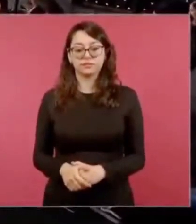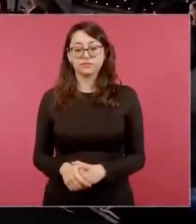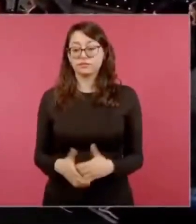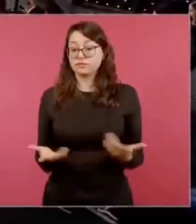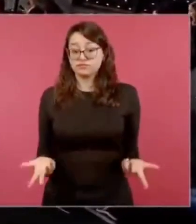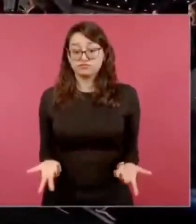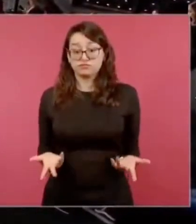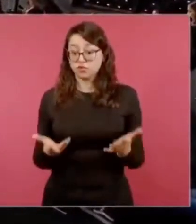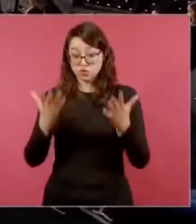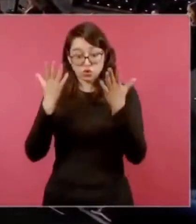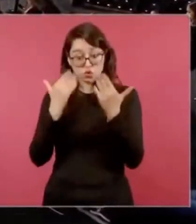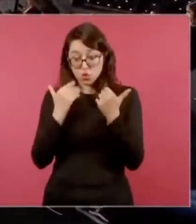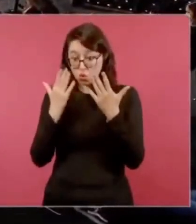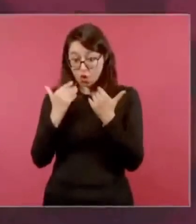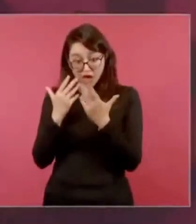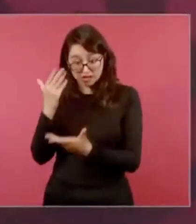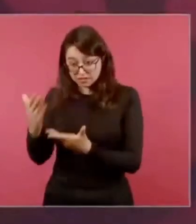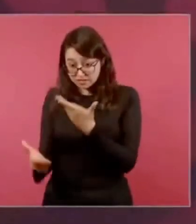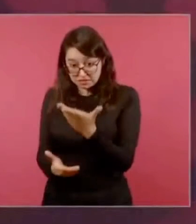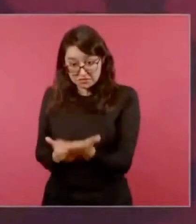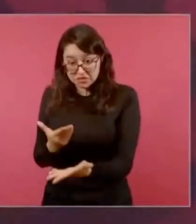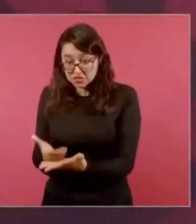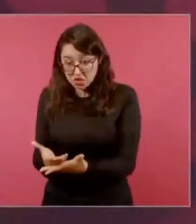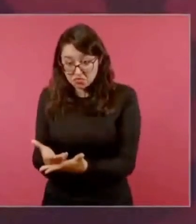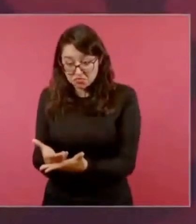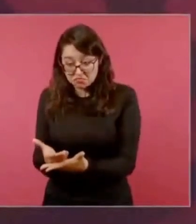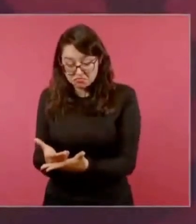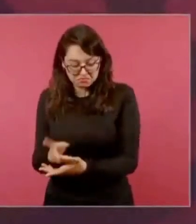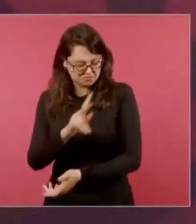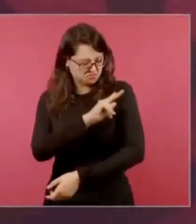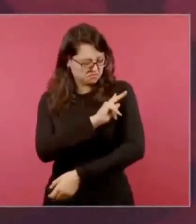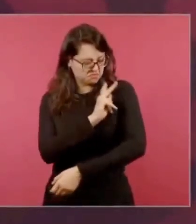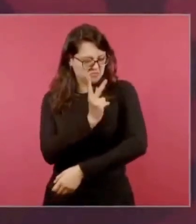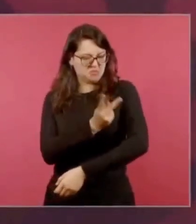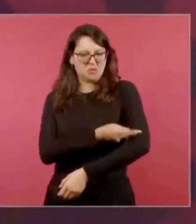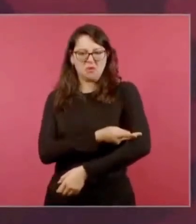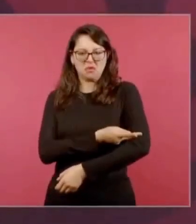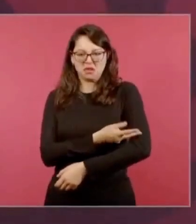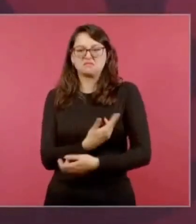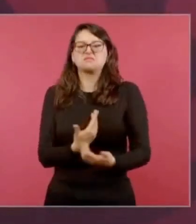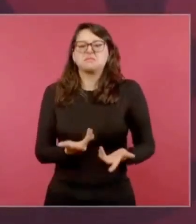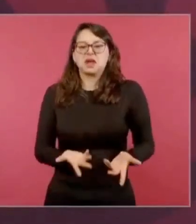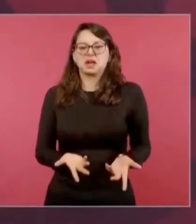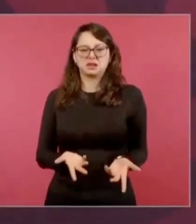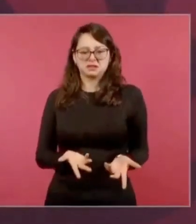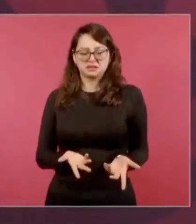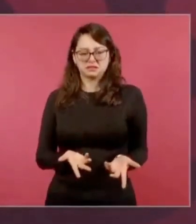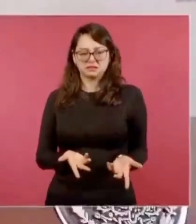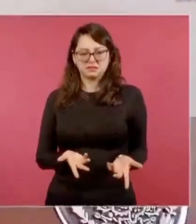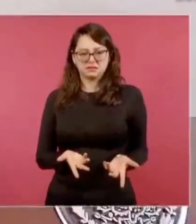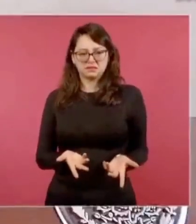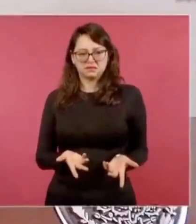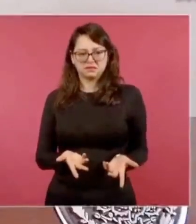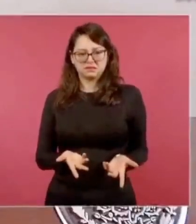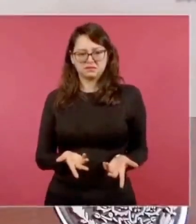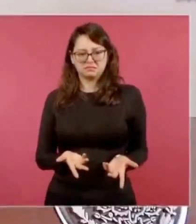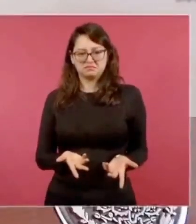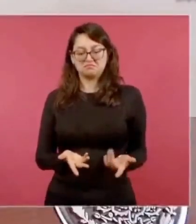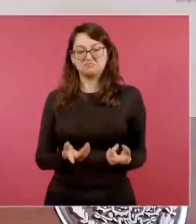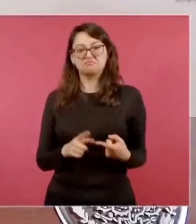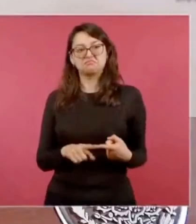Si no es así, ¿qué es el poder?